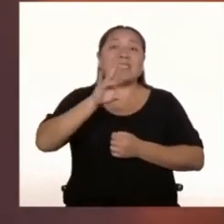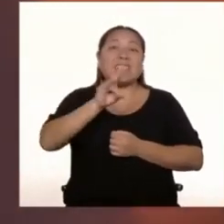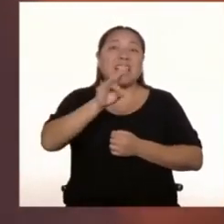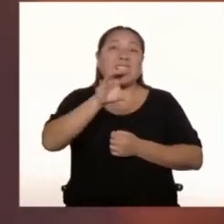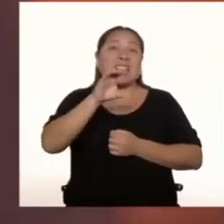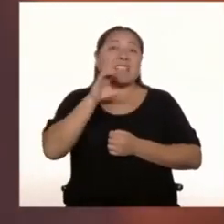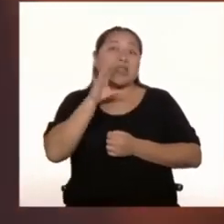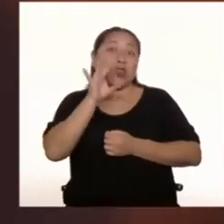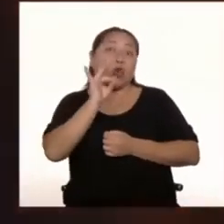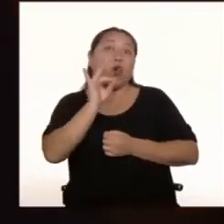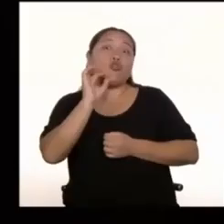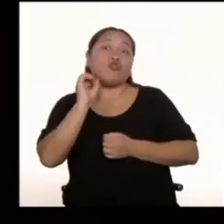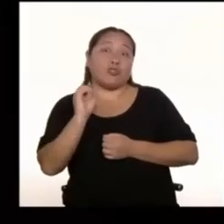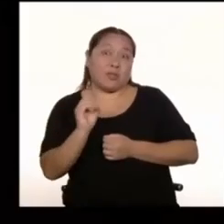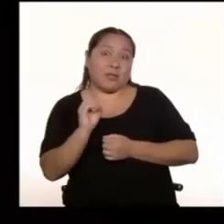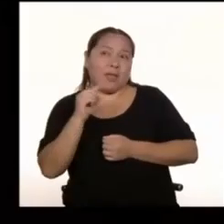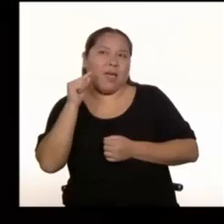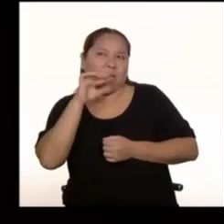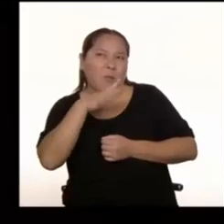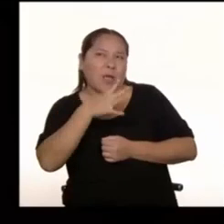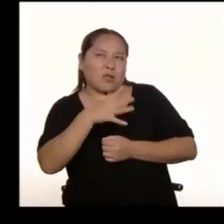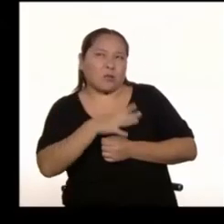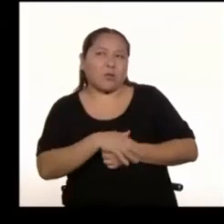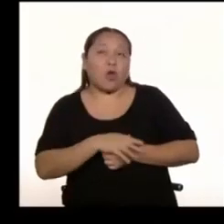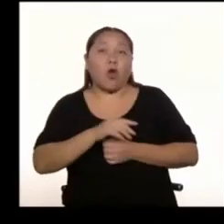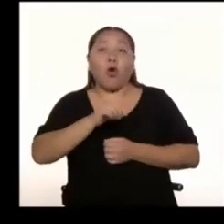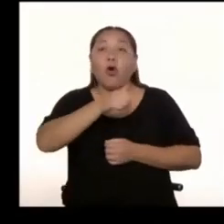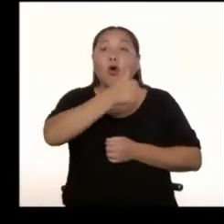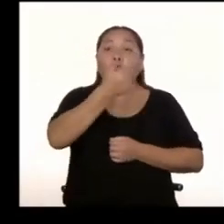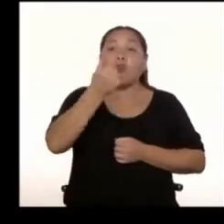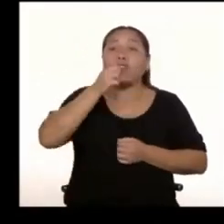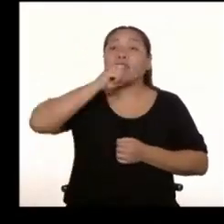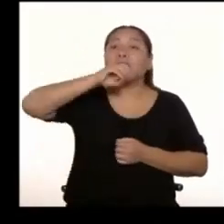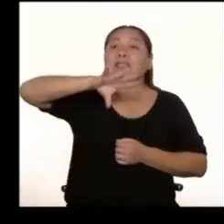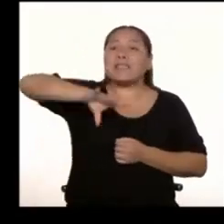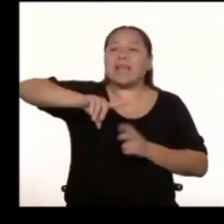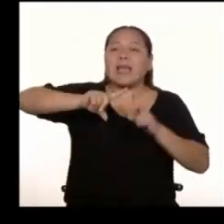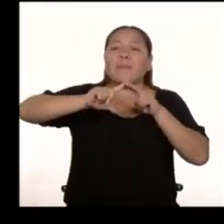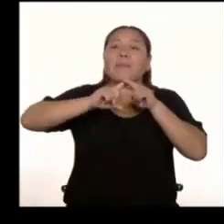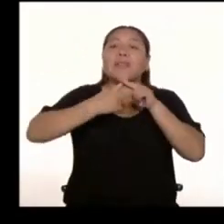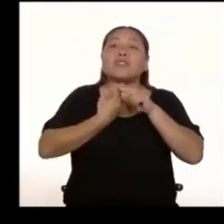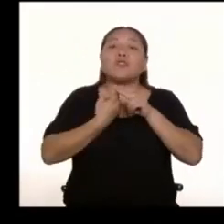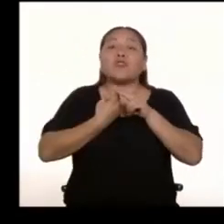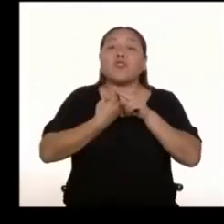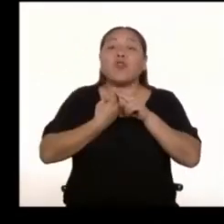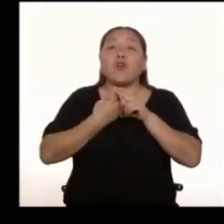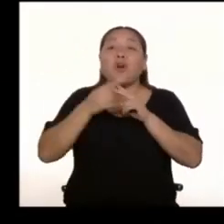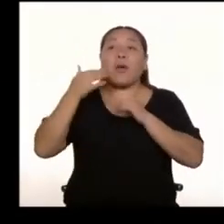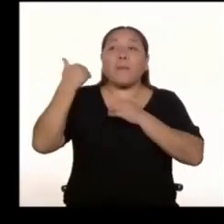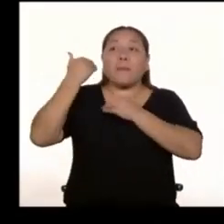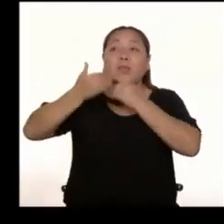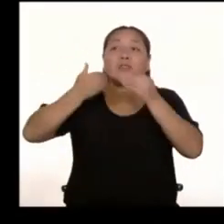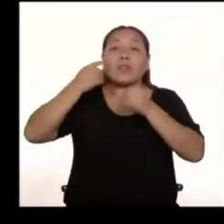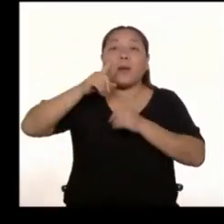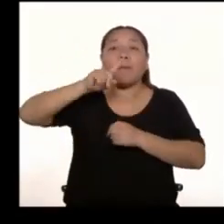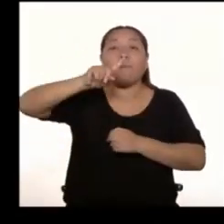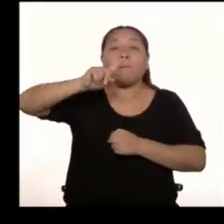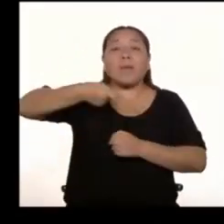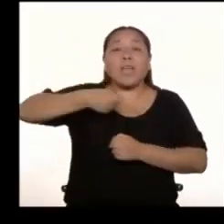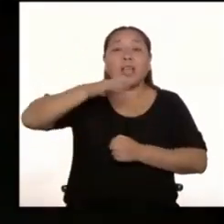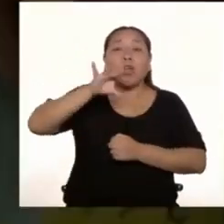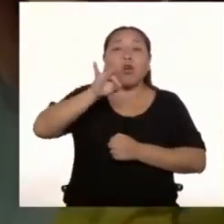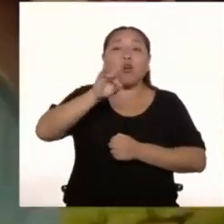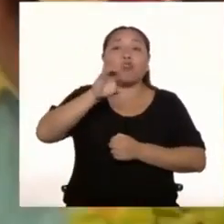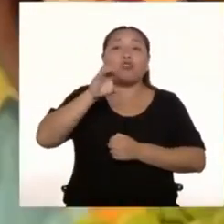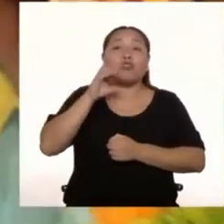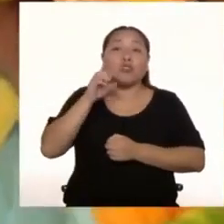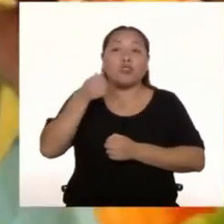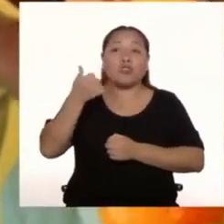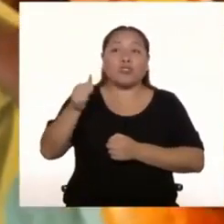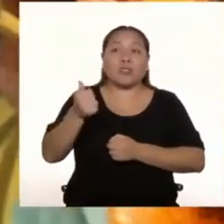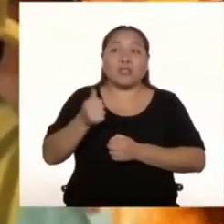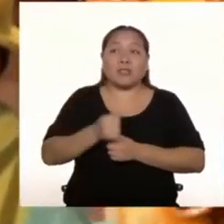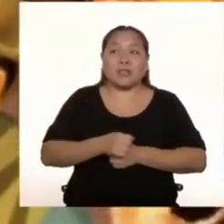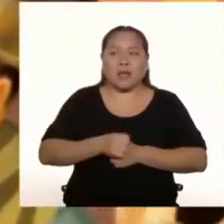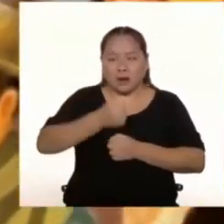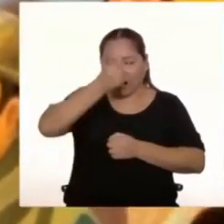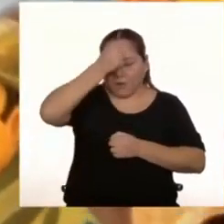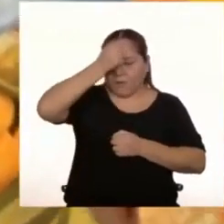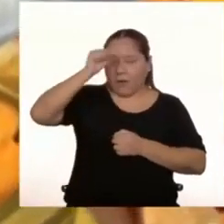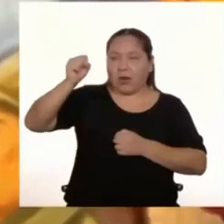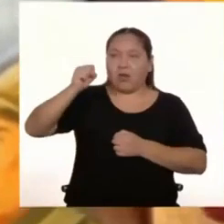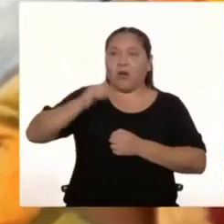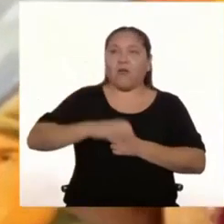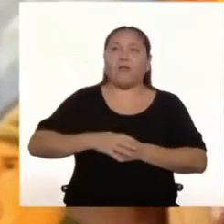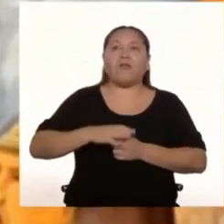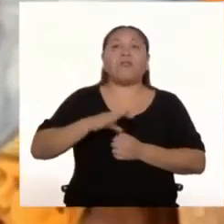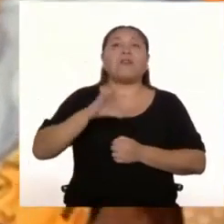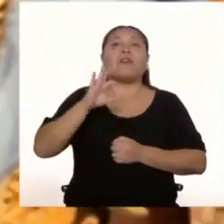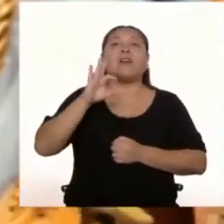la gran mayoría, ubican el inicio del proceso en la década de 1810, con la rebelión de Francisco de Sela